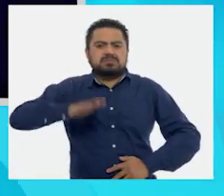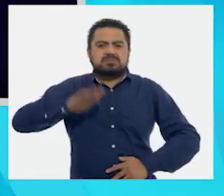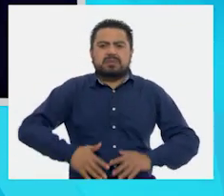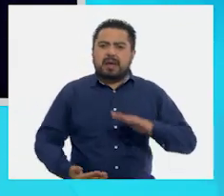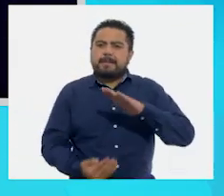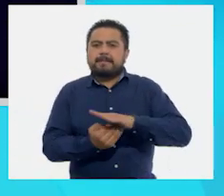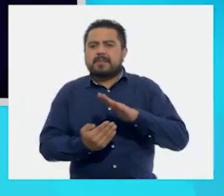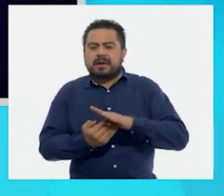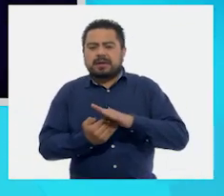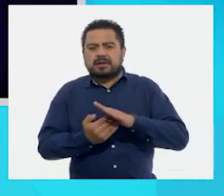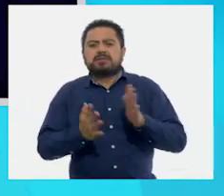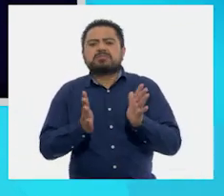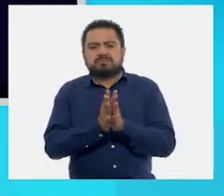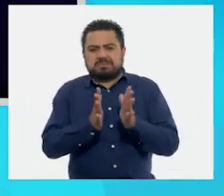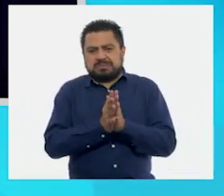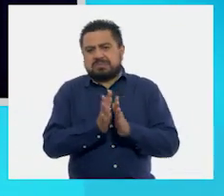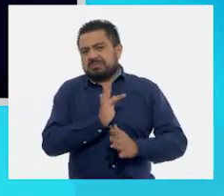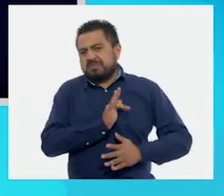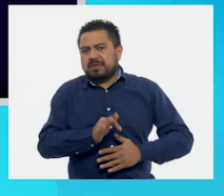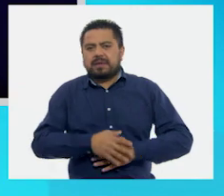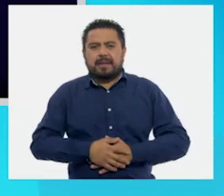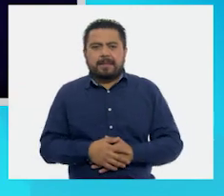mesa y una palmada.